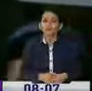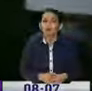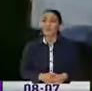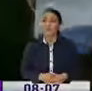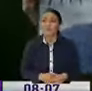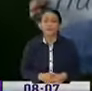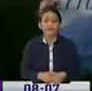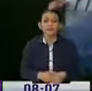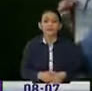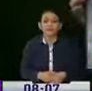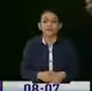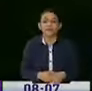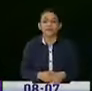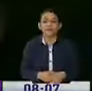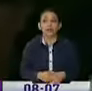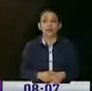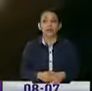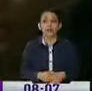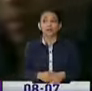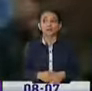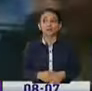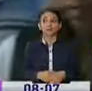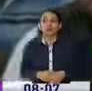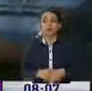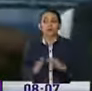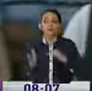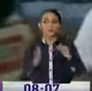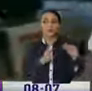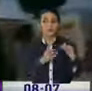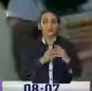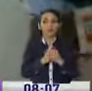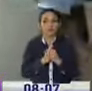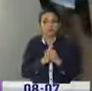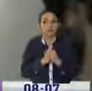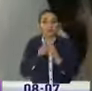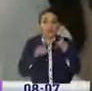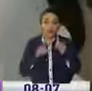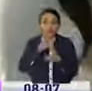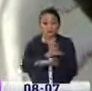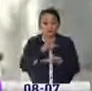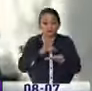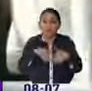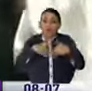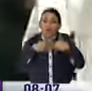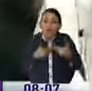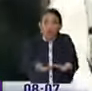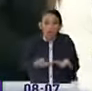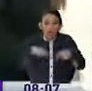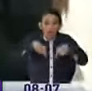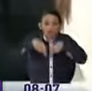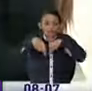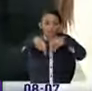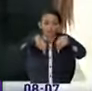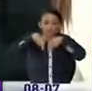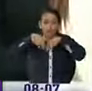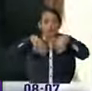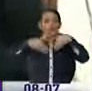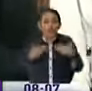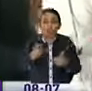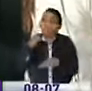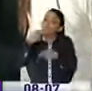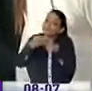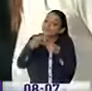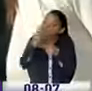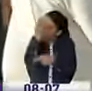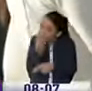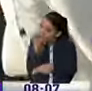para que nos cuente precisamente y nos dé sus testimonios acerca de cómo tiene que hacer para transitar por aquí. Vecina, su nombre, muy buenos